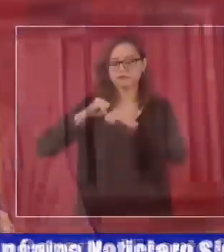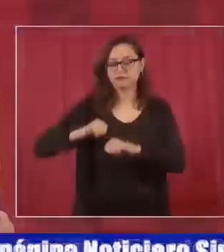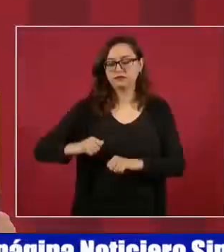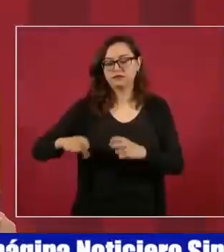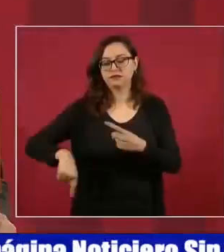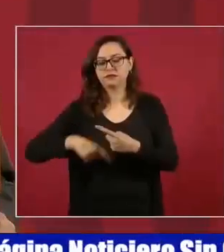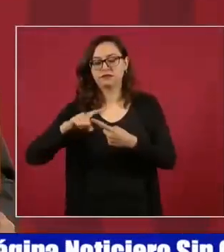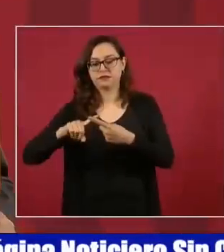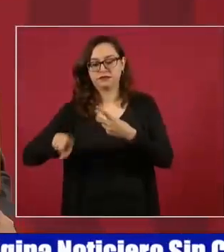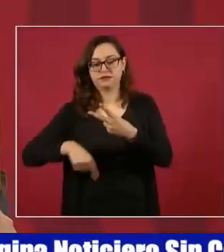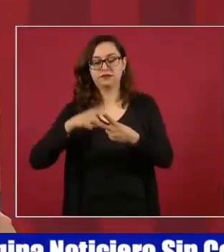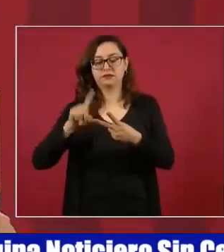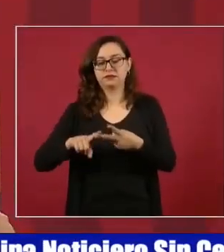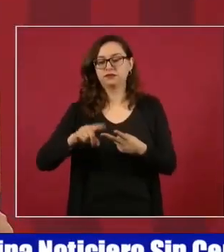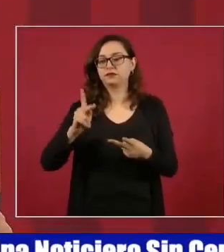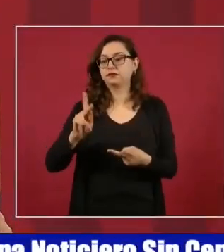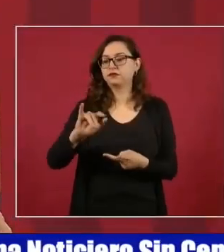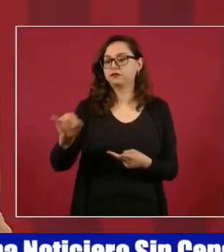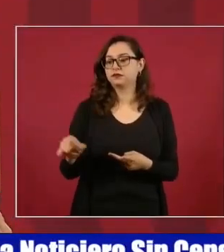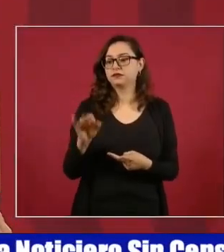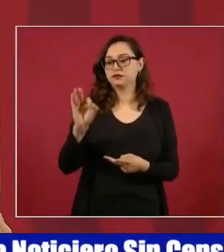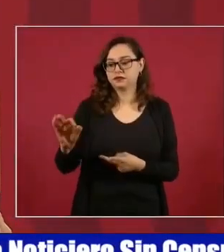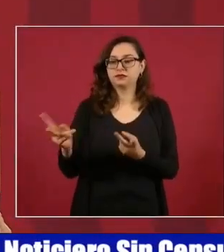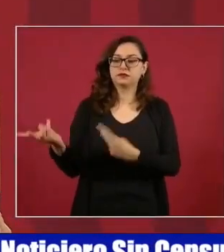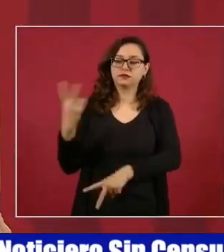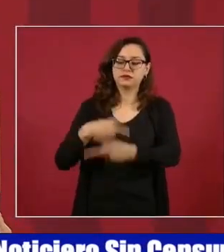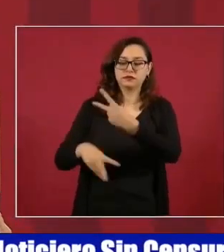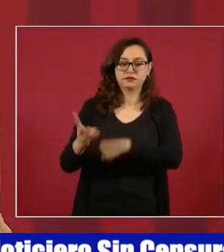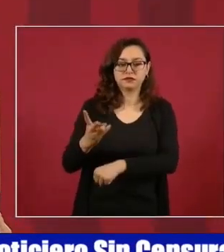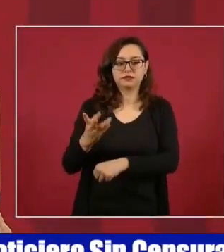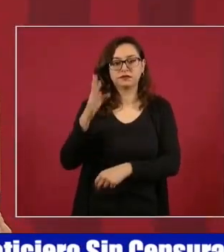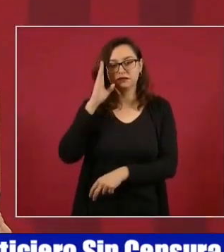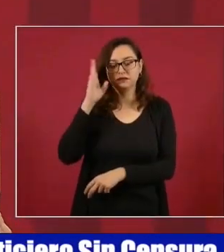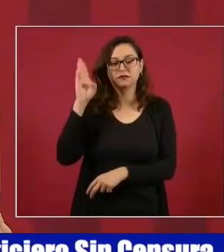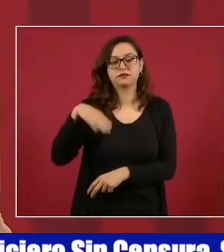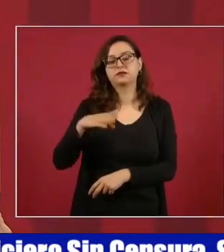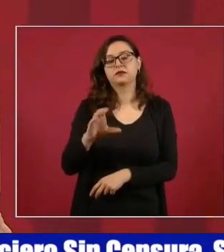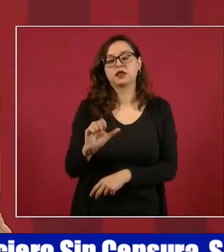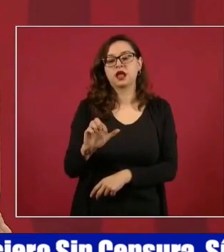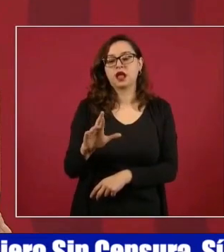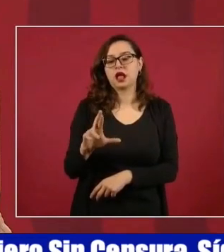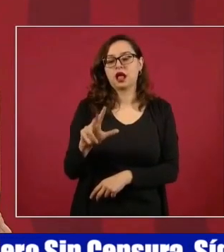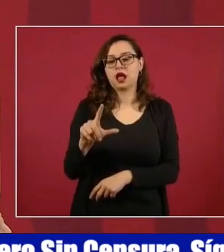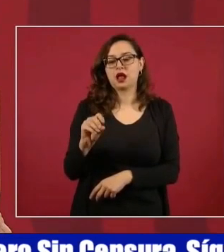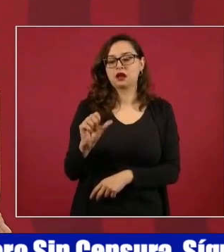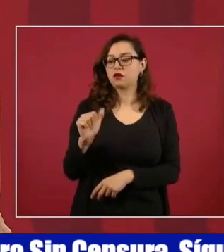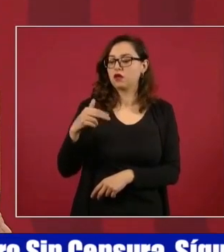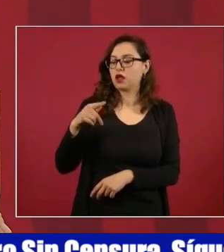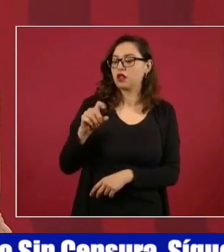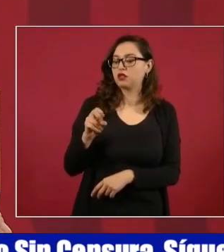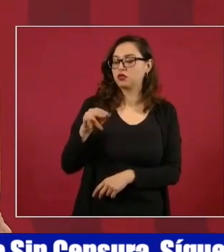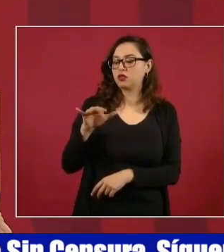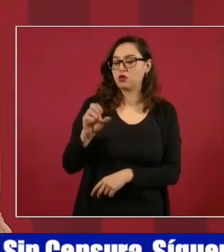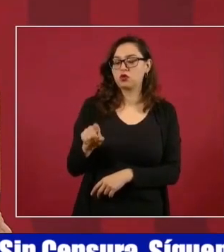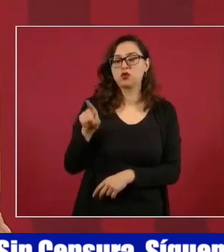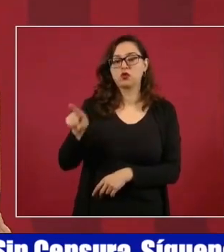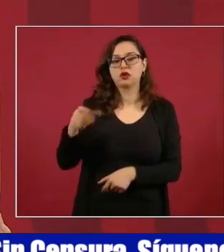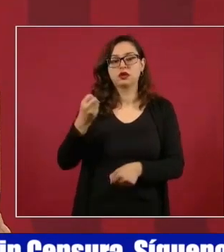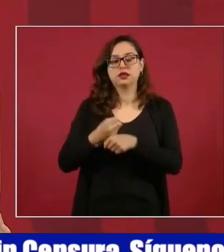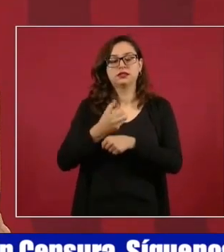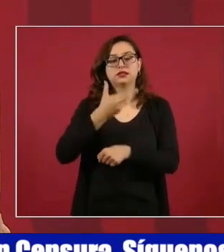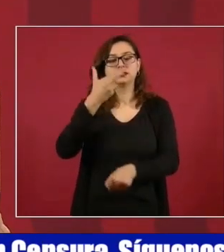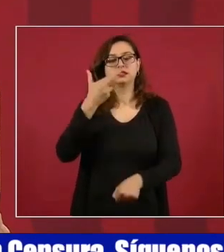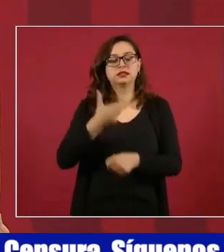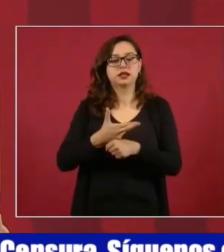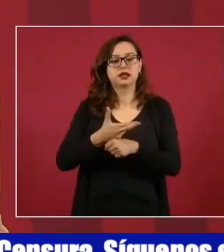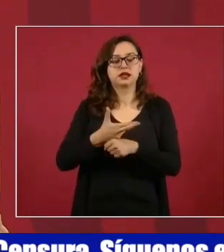Ni modo que ahí no haya corrupción. Sin embargo, ellos están en la total impunidad. Indignante lo de este juez. Creo que amerita que se